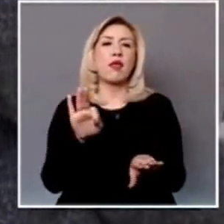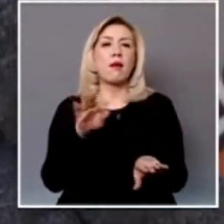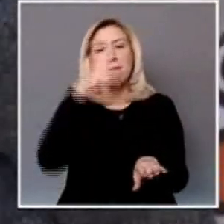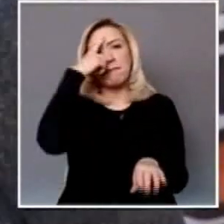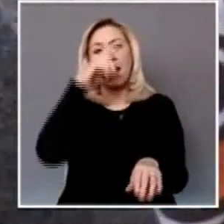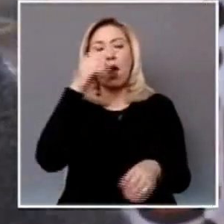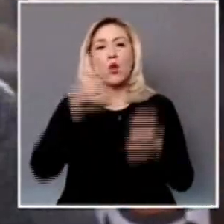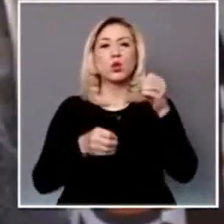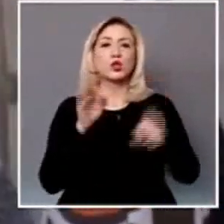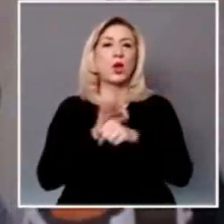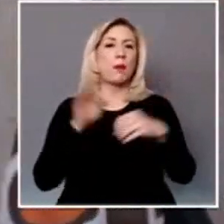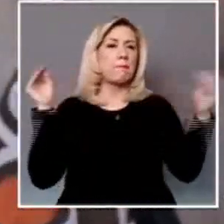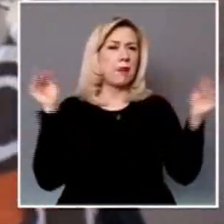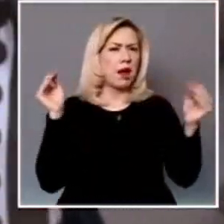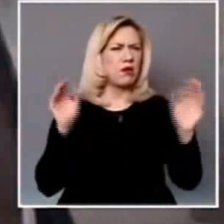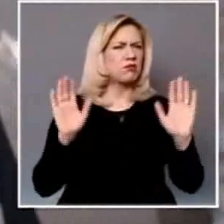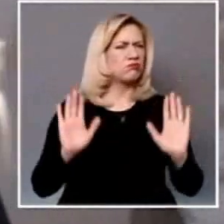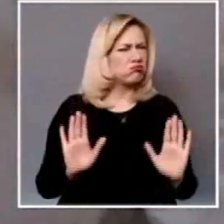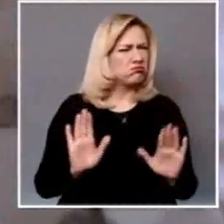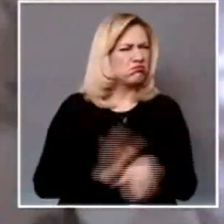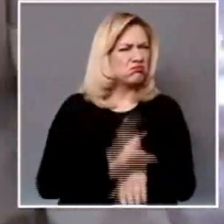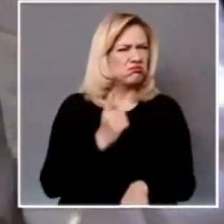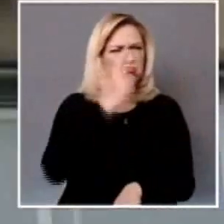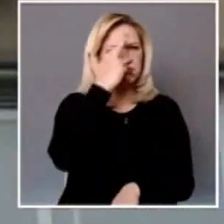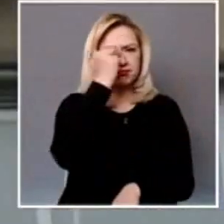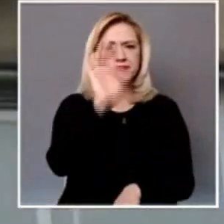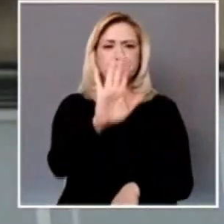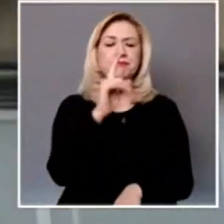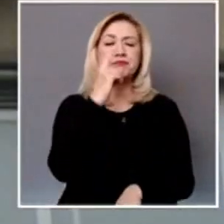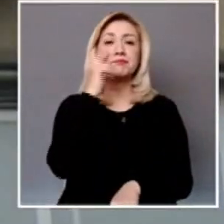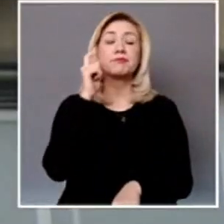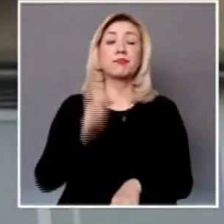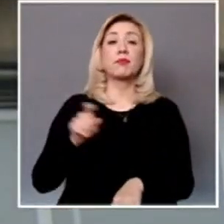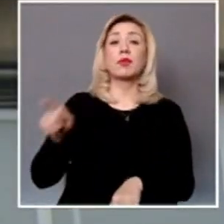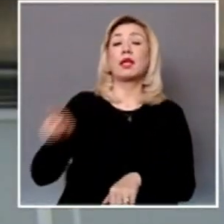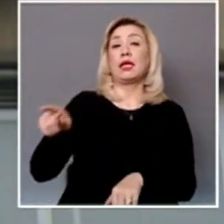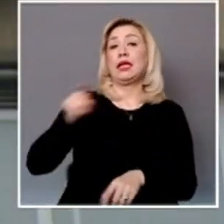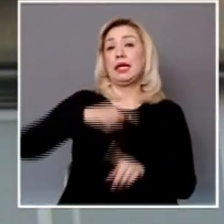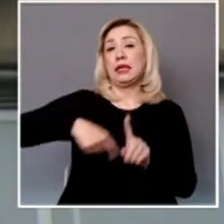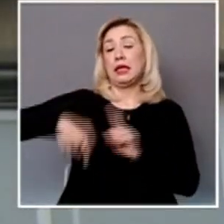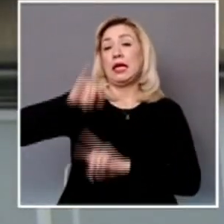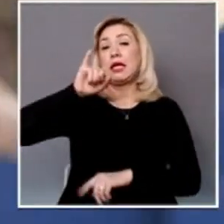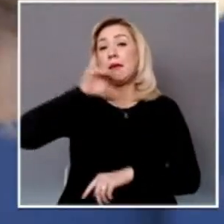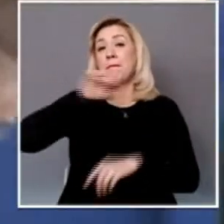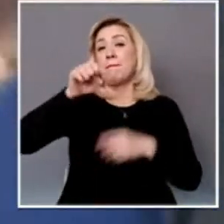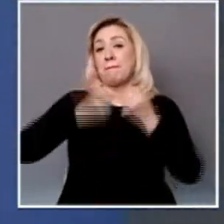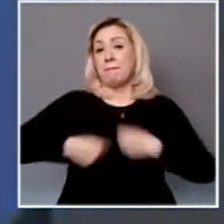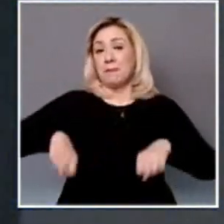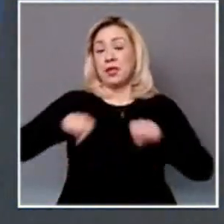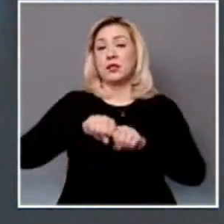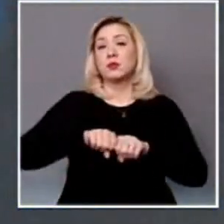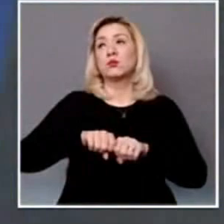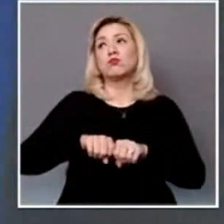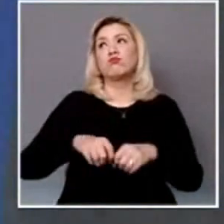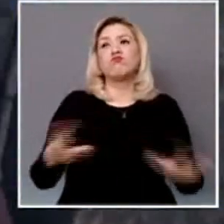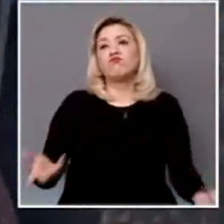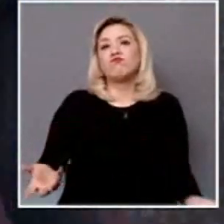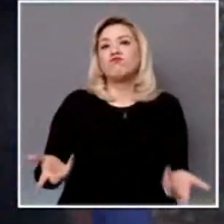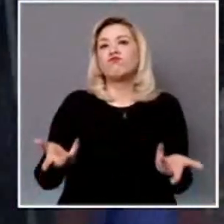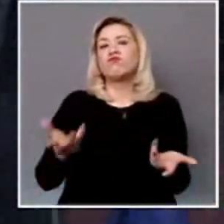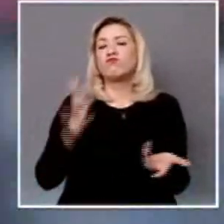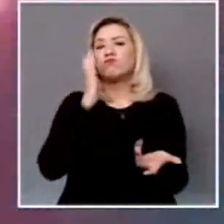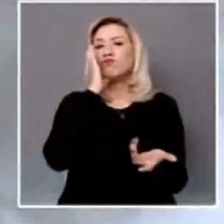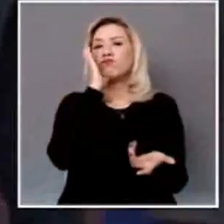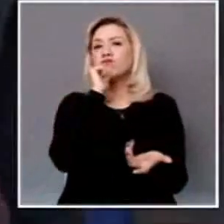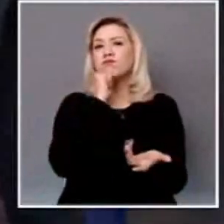amparo. Por ello, es así porque en estos casos el Seguro Social no modifica su situación jurídica y previo a llevar